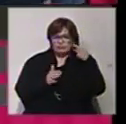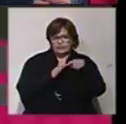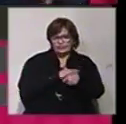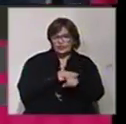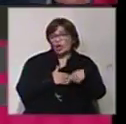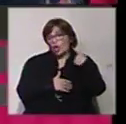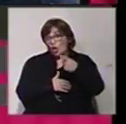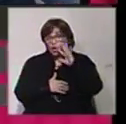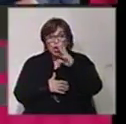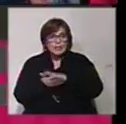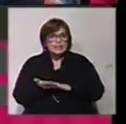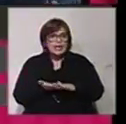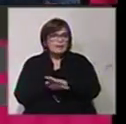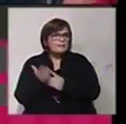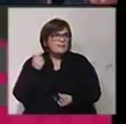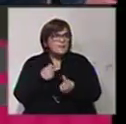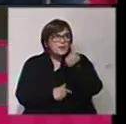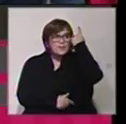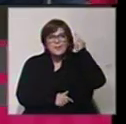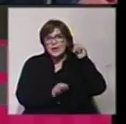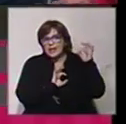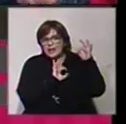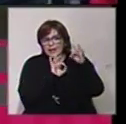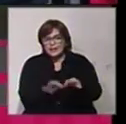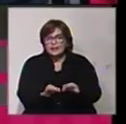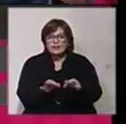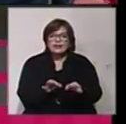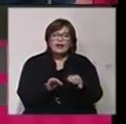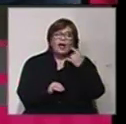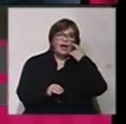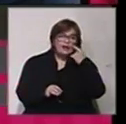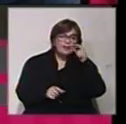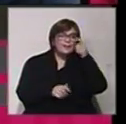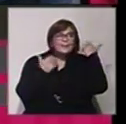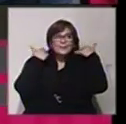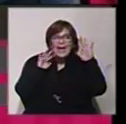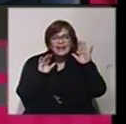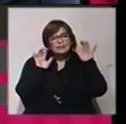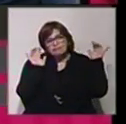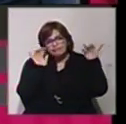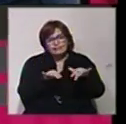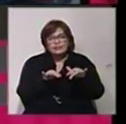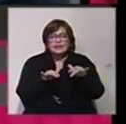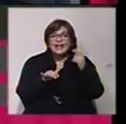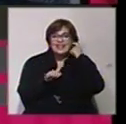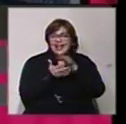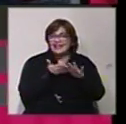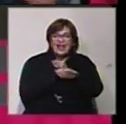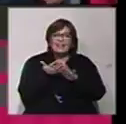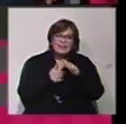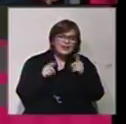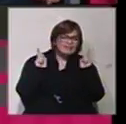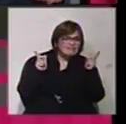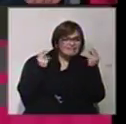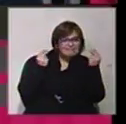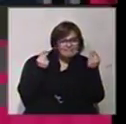los que no conocen nada. O sea, tratan de, como decías vos, de que la mayor cantidad de gente se arrime, que capaz que no tiene mucha idea de esto, pero que sea entretenido